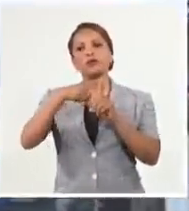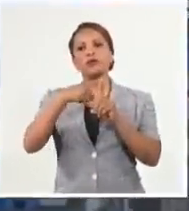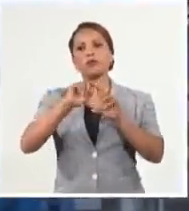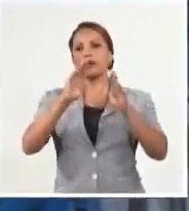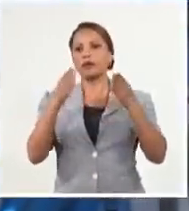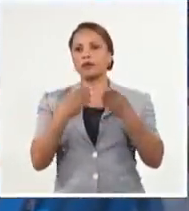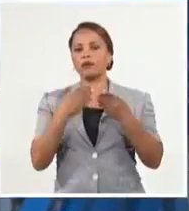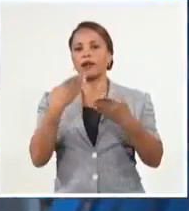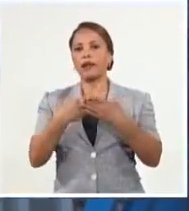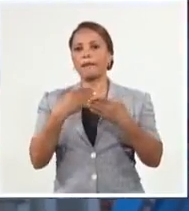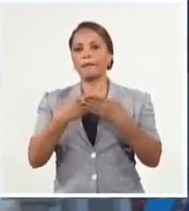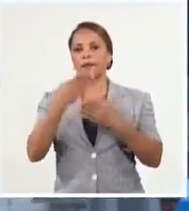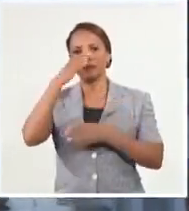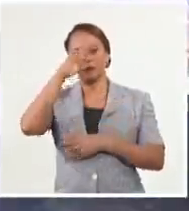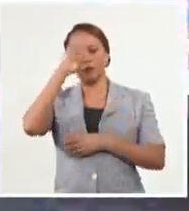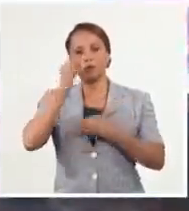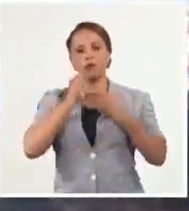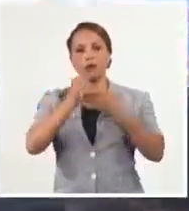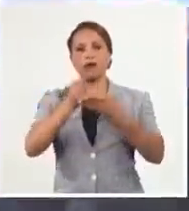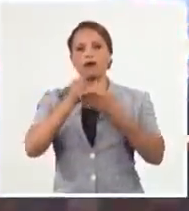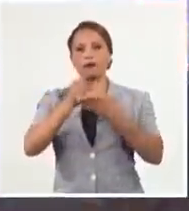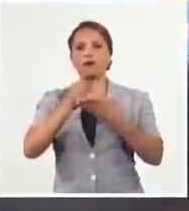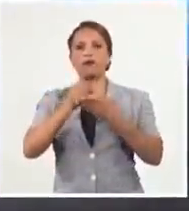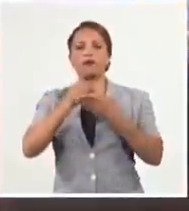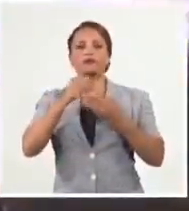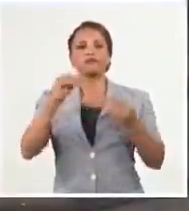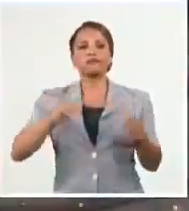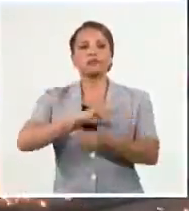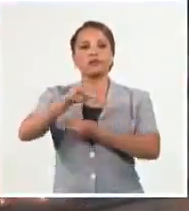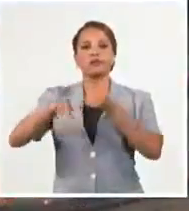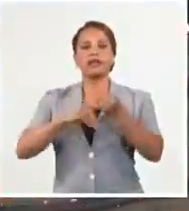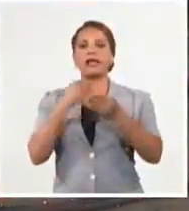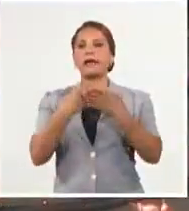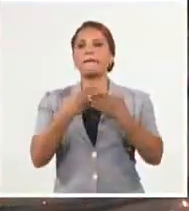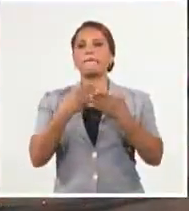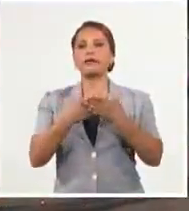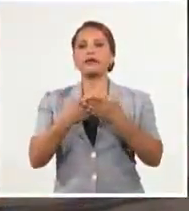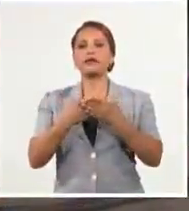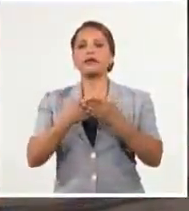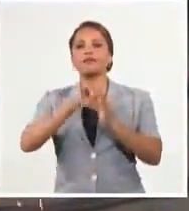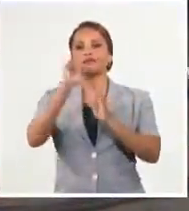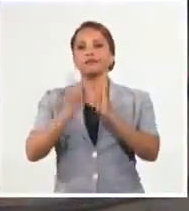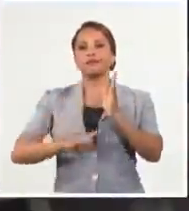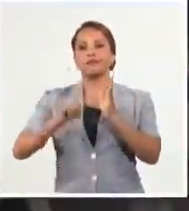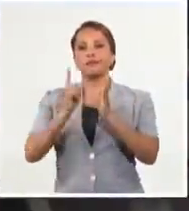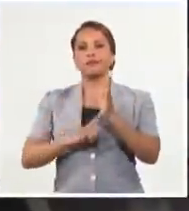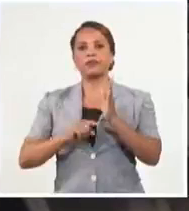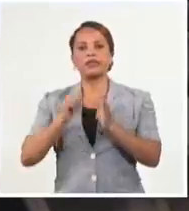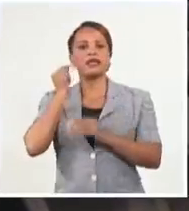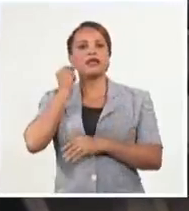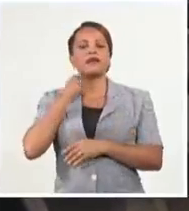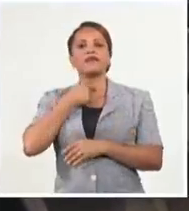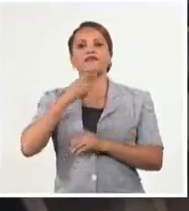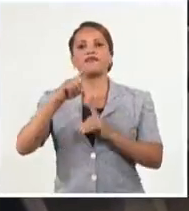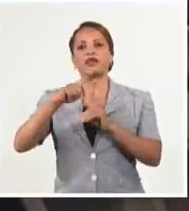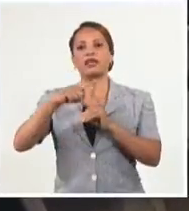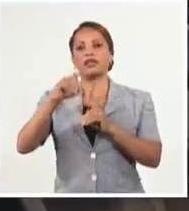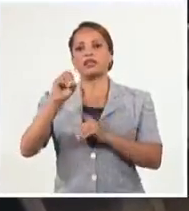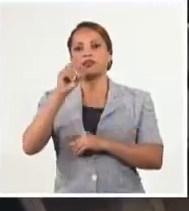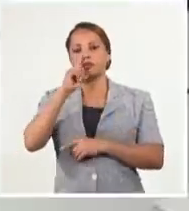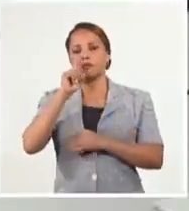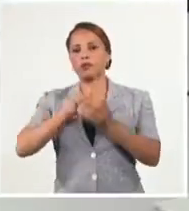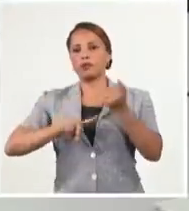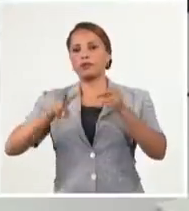que apoyan las labores de recuperación de la unidad número 2 de la termoeléctrica Lidio Ramón Pérez de Felton en